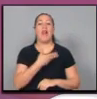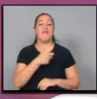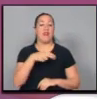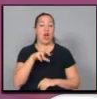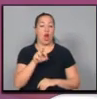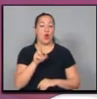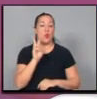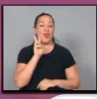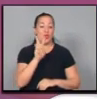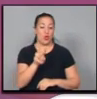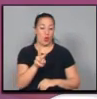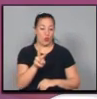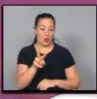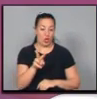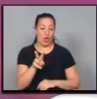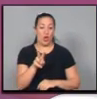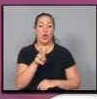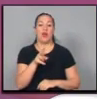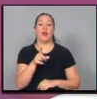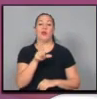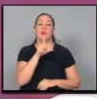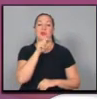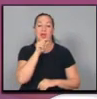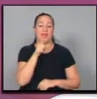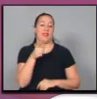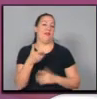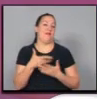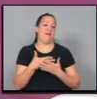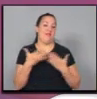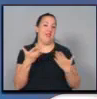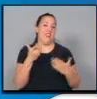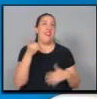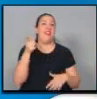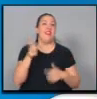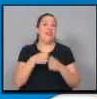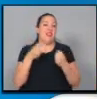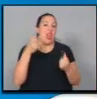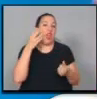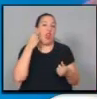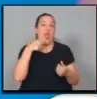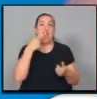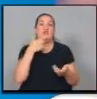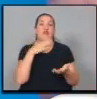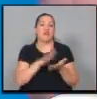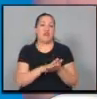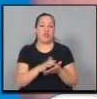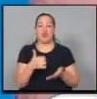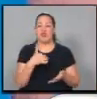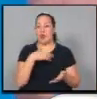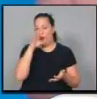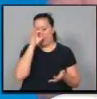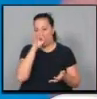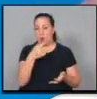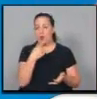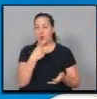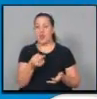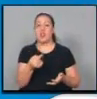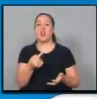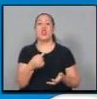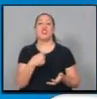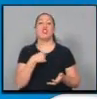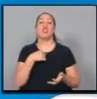feliz, obviamente. Feliz de que se ocupen de ella en un diario inglés. Segundo, dijo, yo nunca dije que